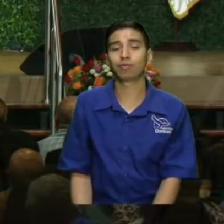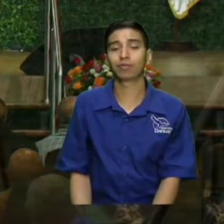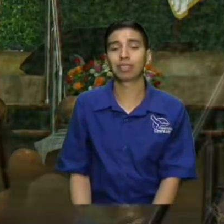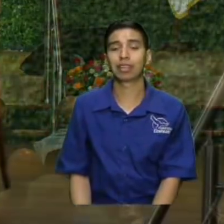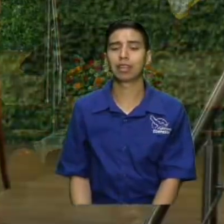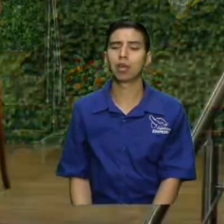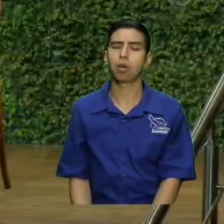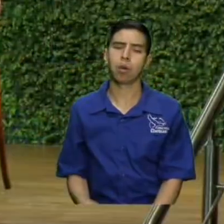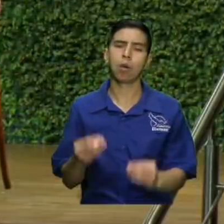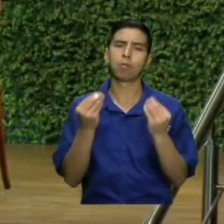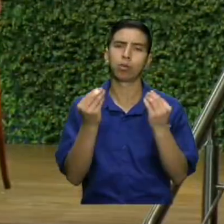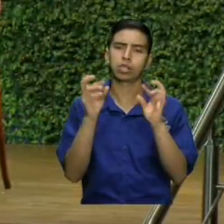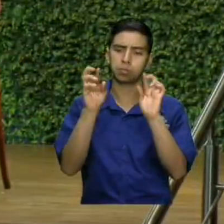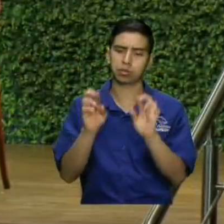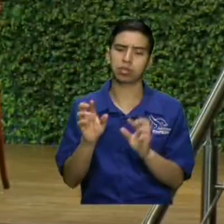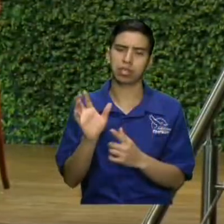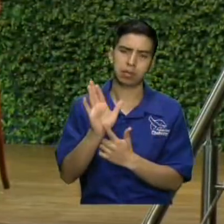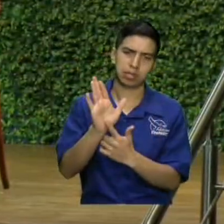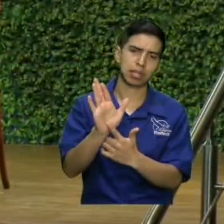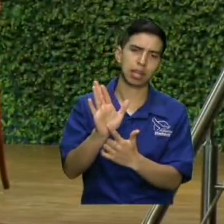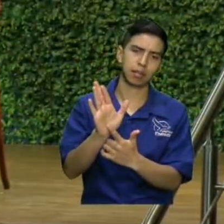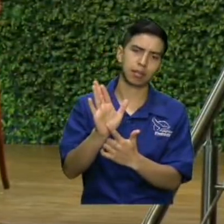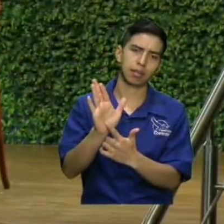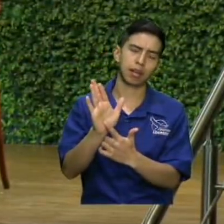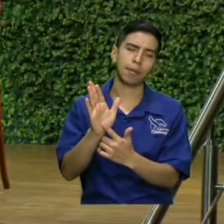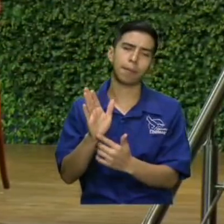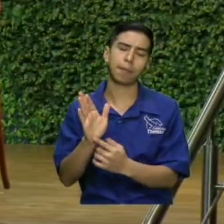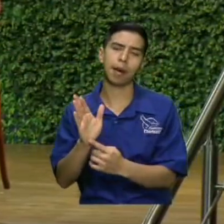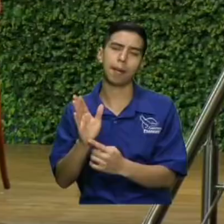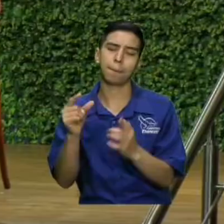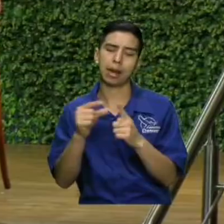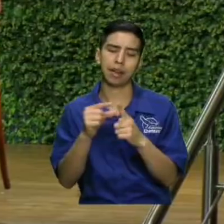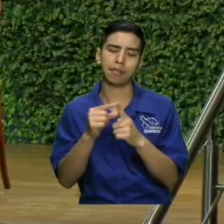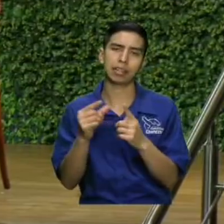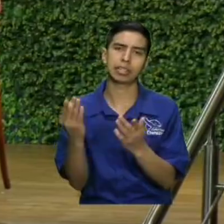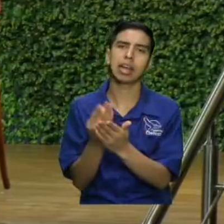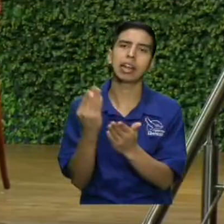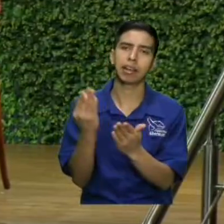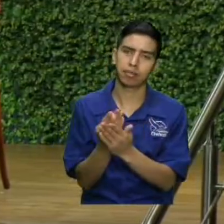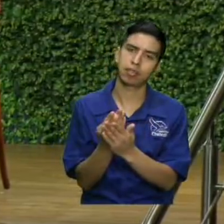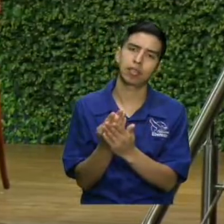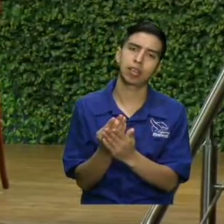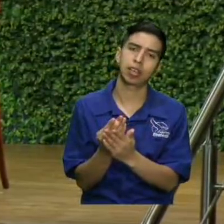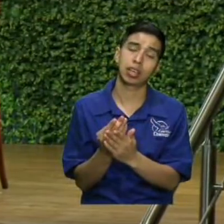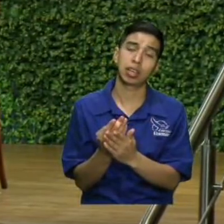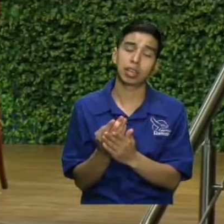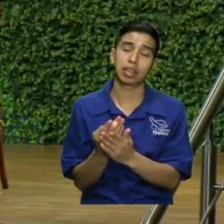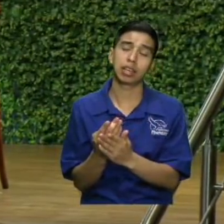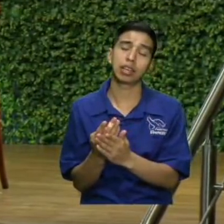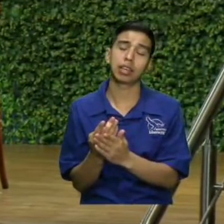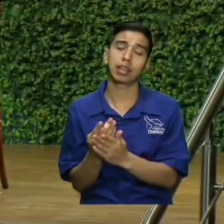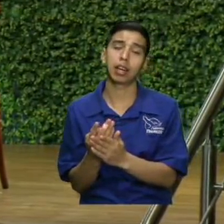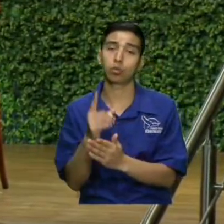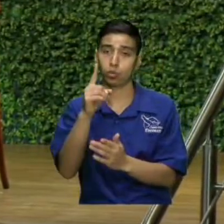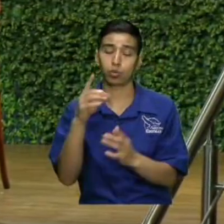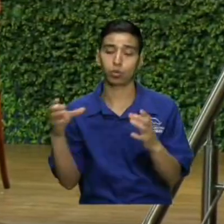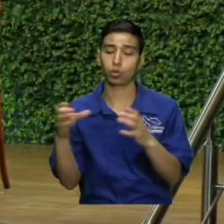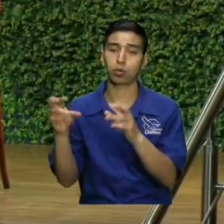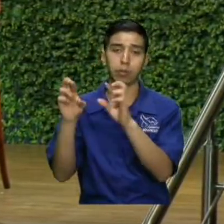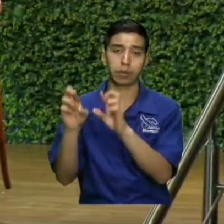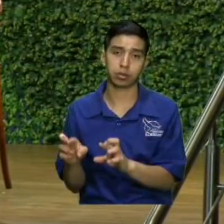y decirle más o menos, porque también hay una consejería que proviene de la Biblia, lo dice el libro de Isaías perfectamente,